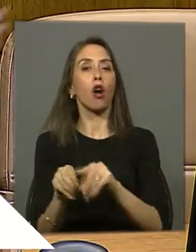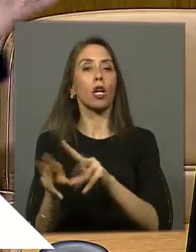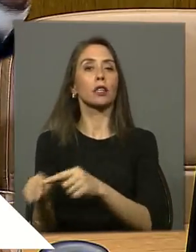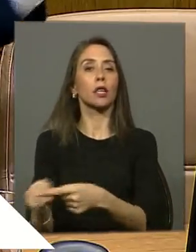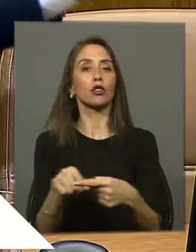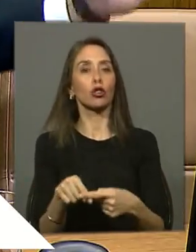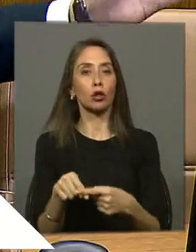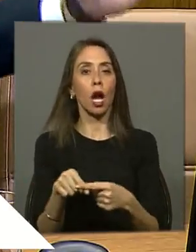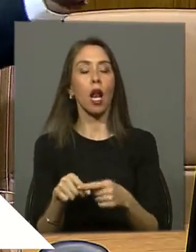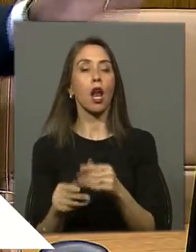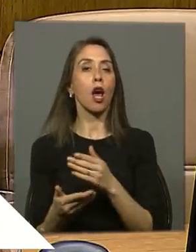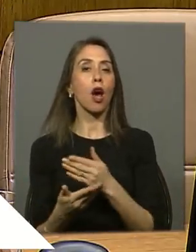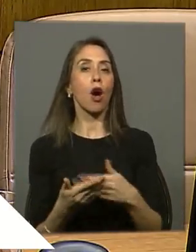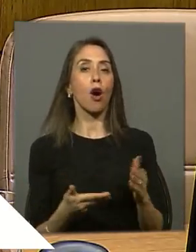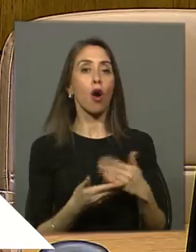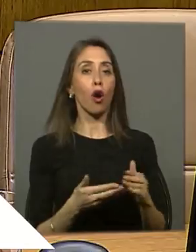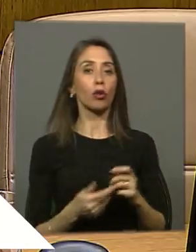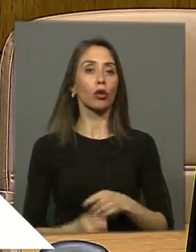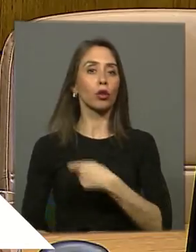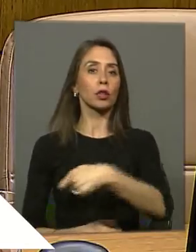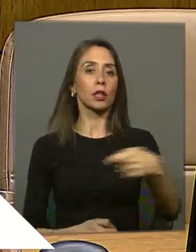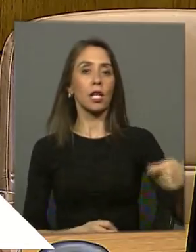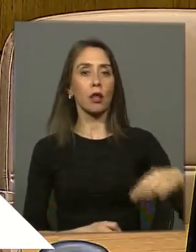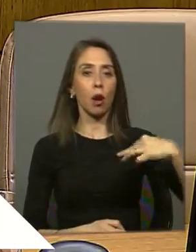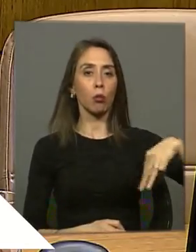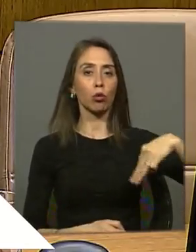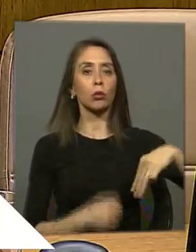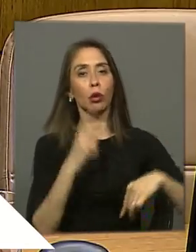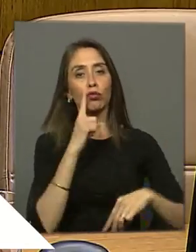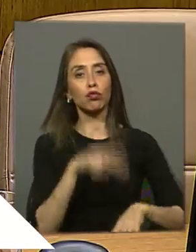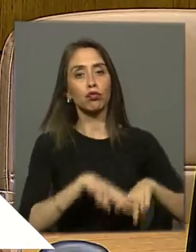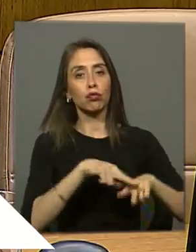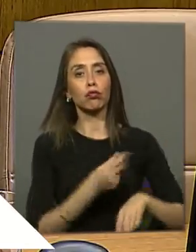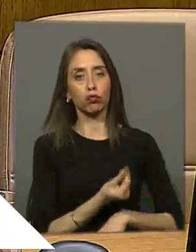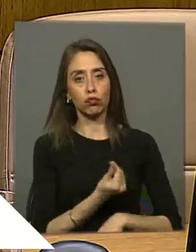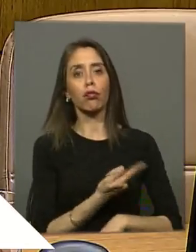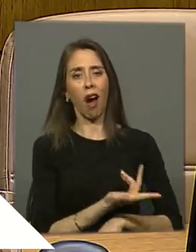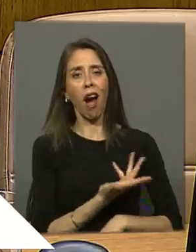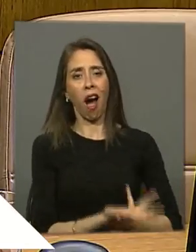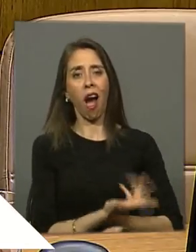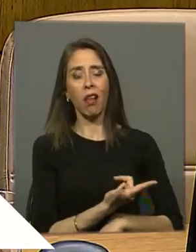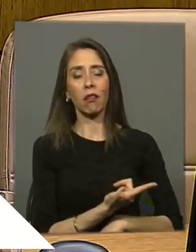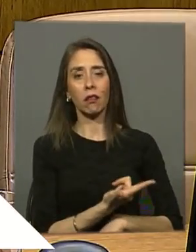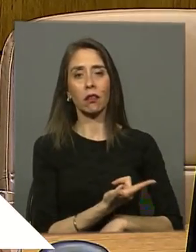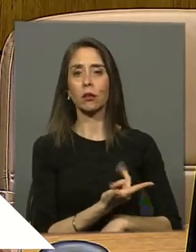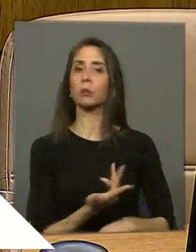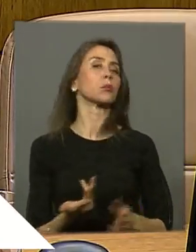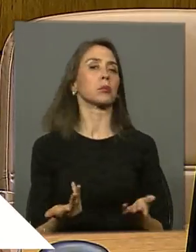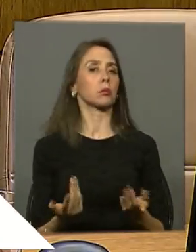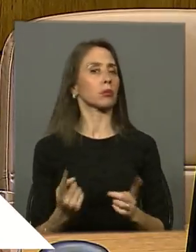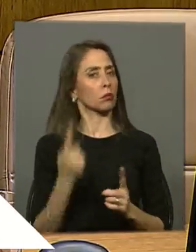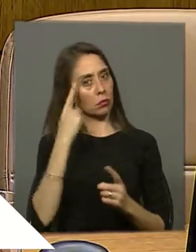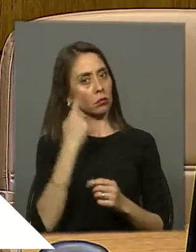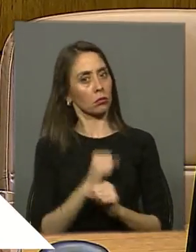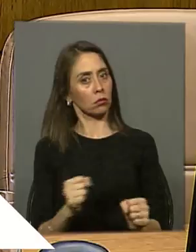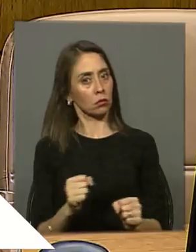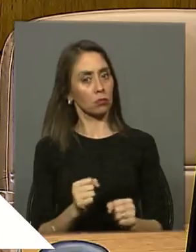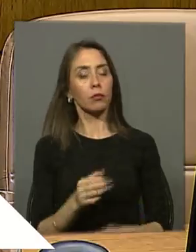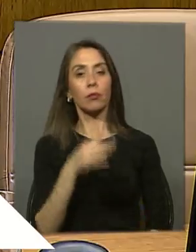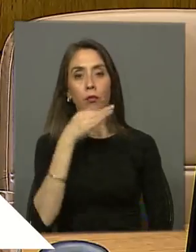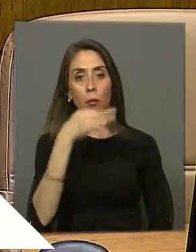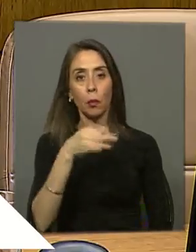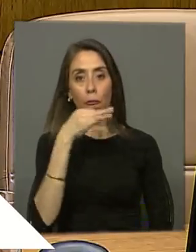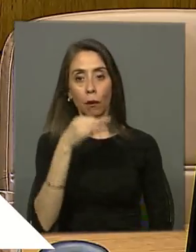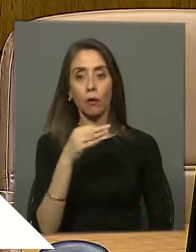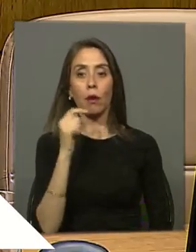el resto todas a los municipios que tienen recursos en consecuencia no nos parece quiero contarles